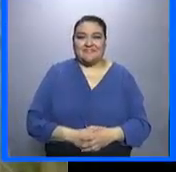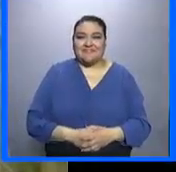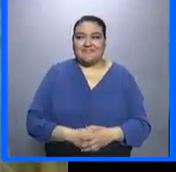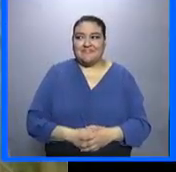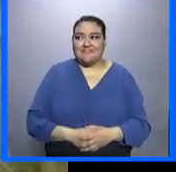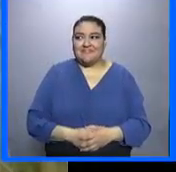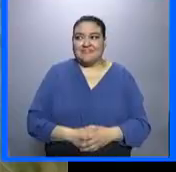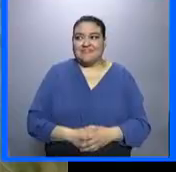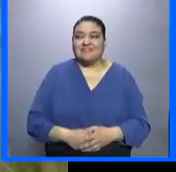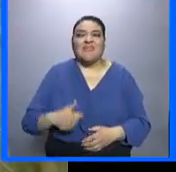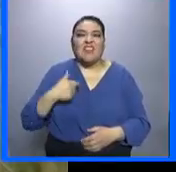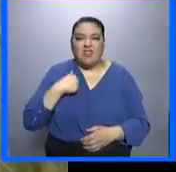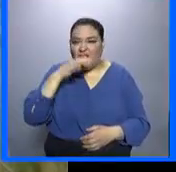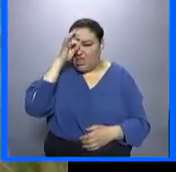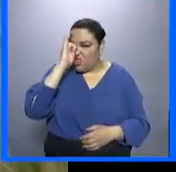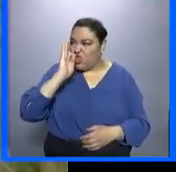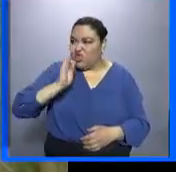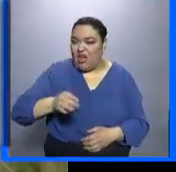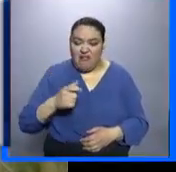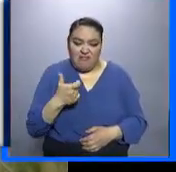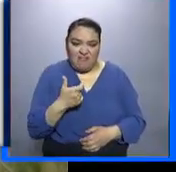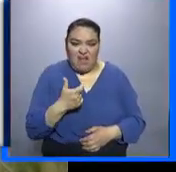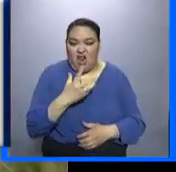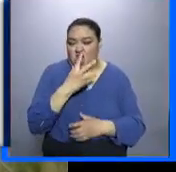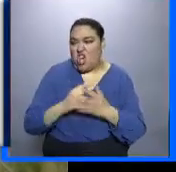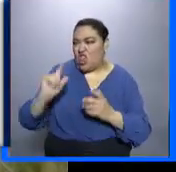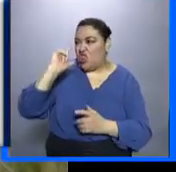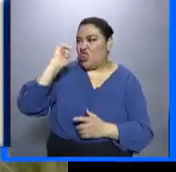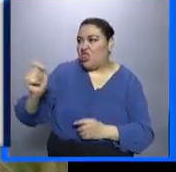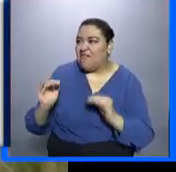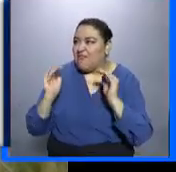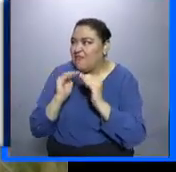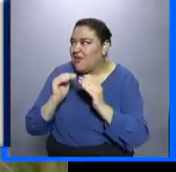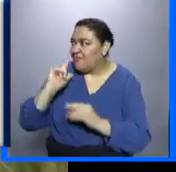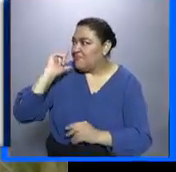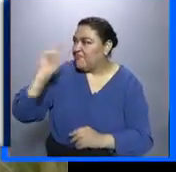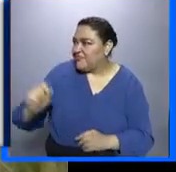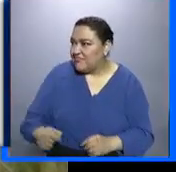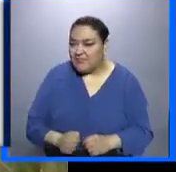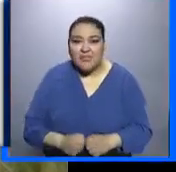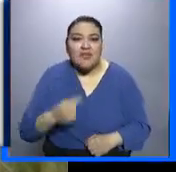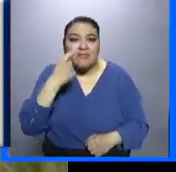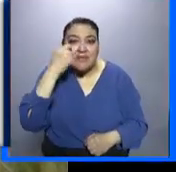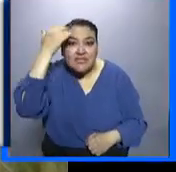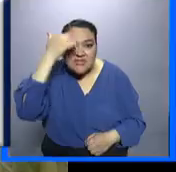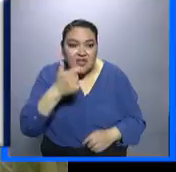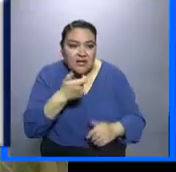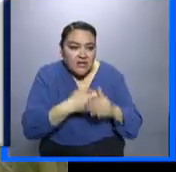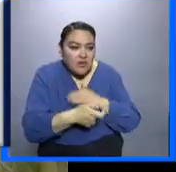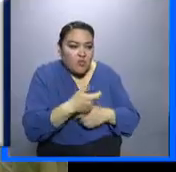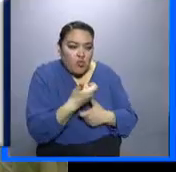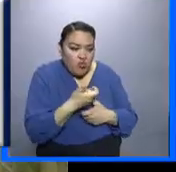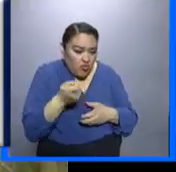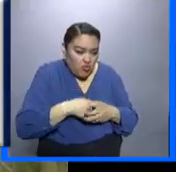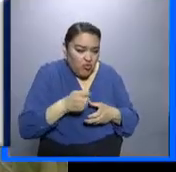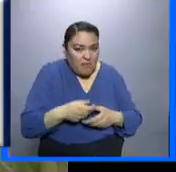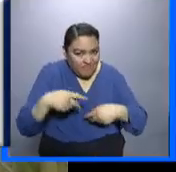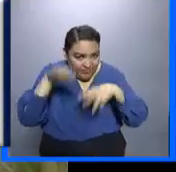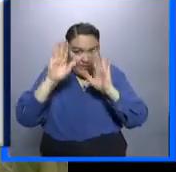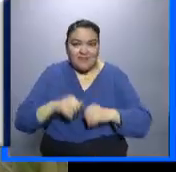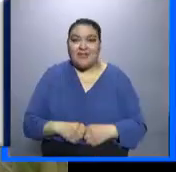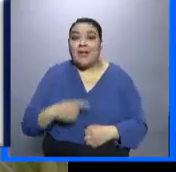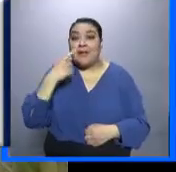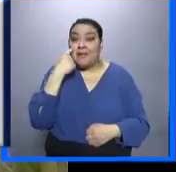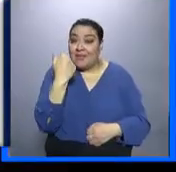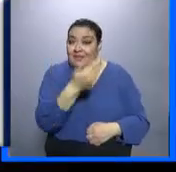Y yo de mensa que acepté. Si tuviera dinero ahorita mismo me largaba y me iba a la casa de huéspedes. Si solo es por dinero puedes ir empacando. No se